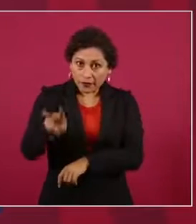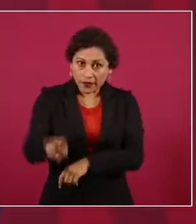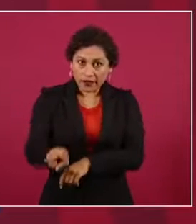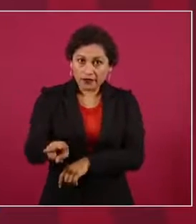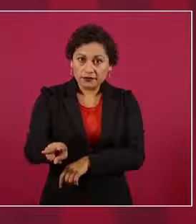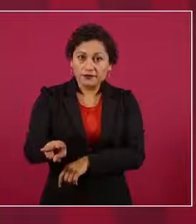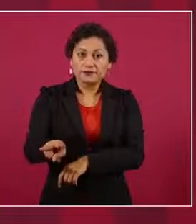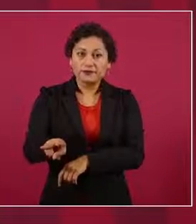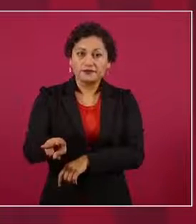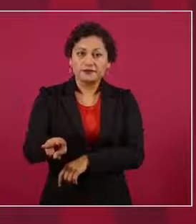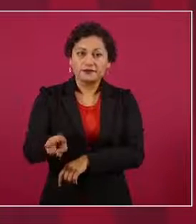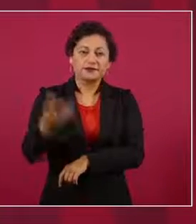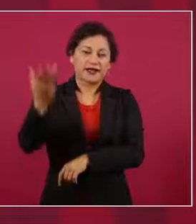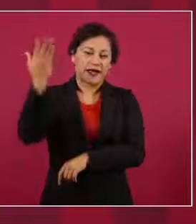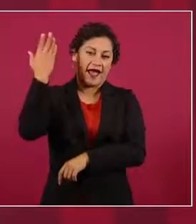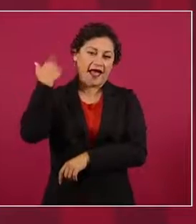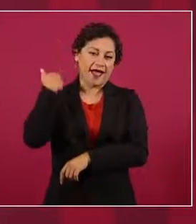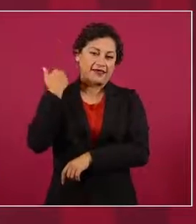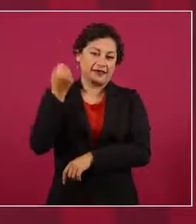Pero ya no.